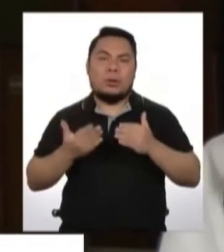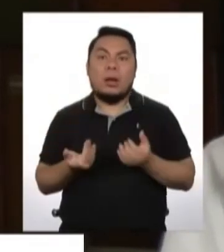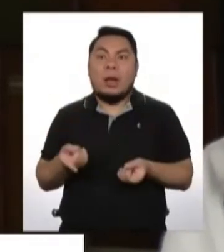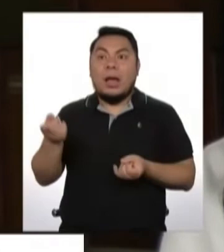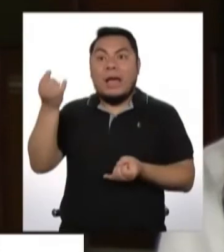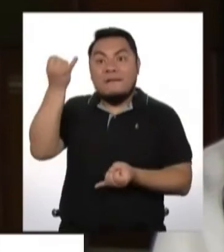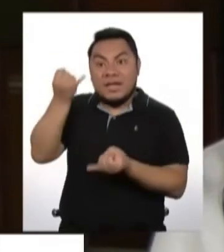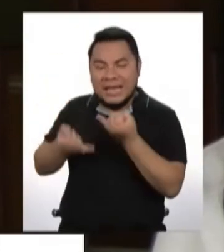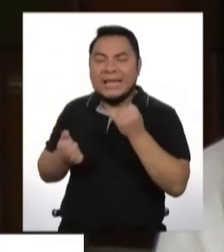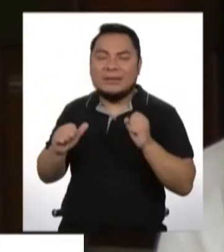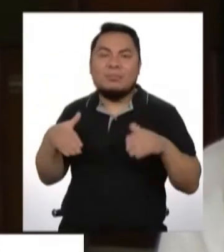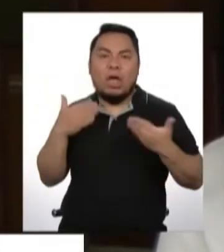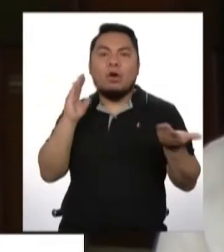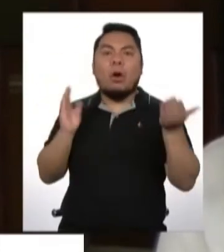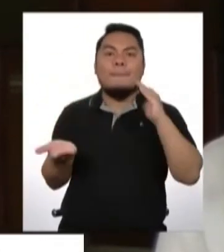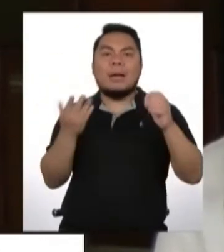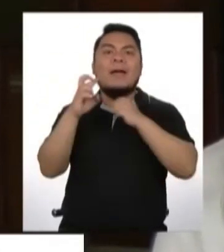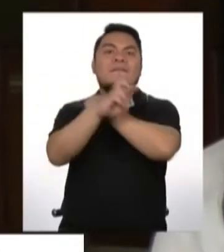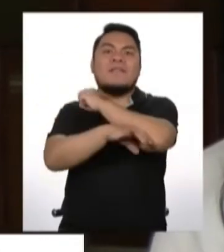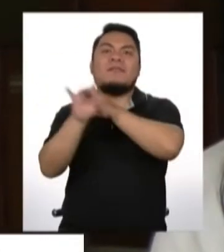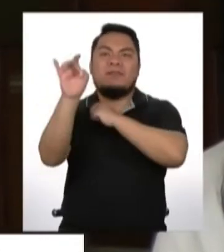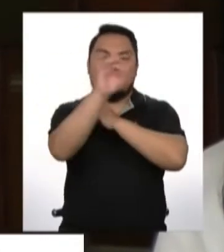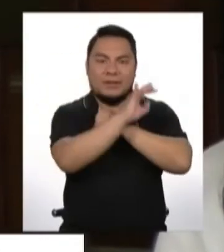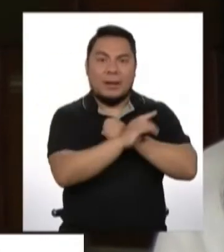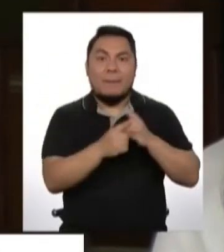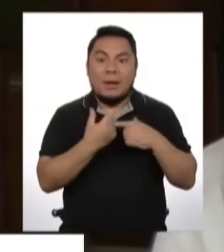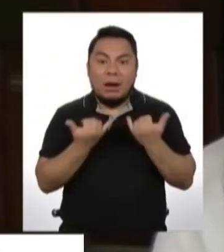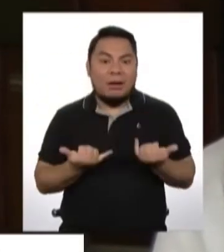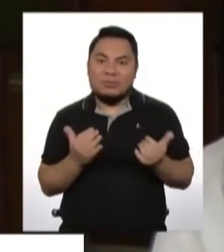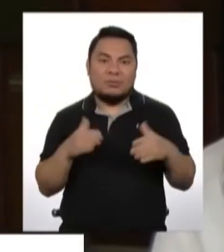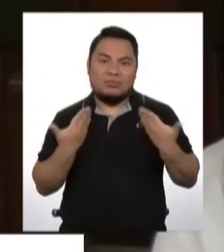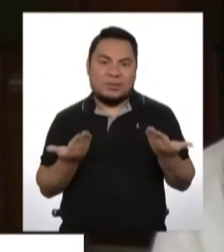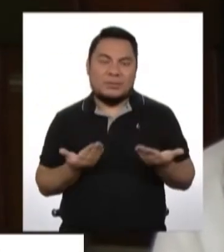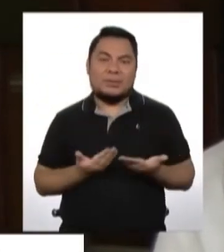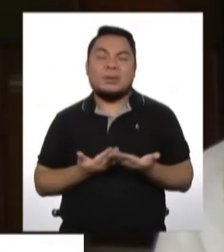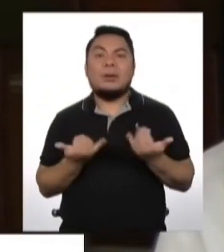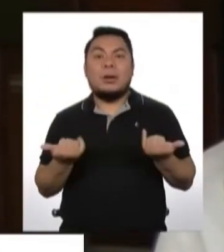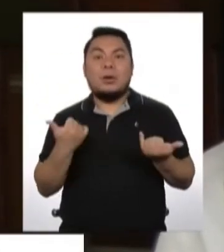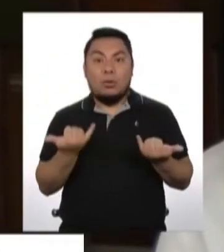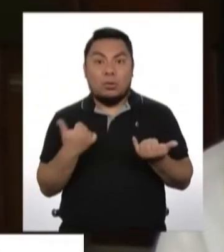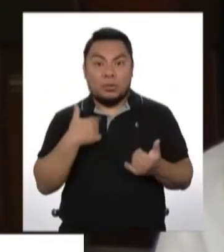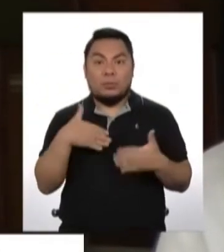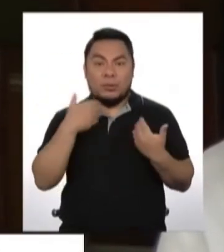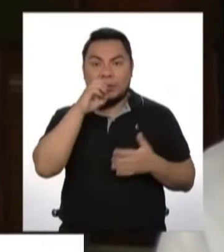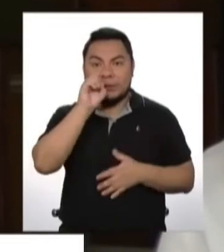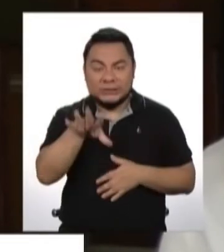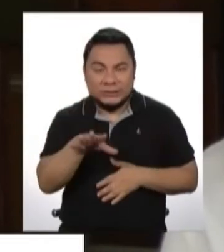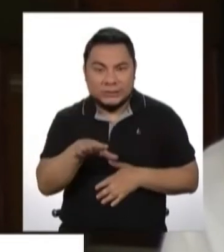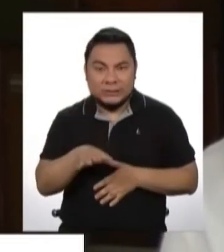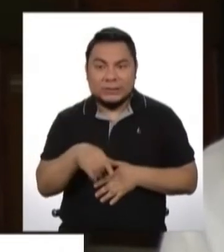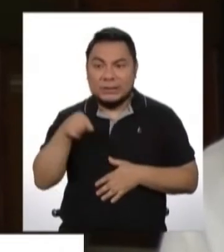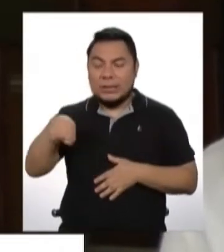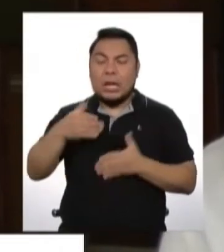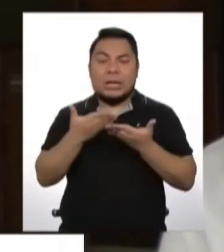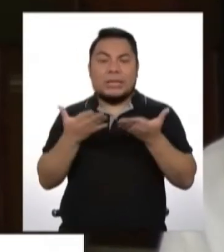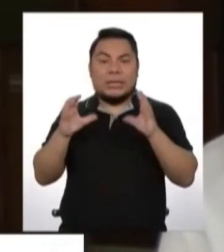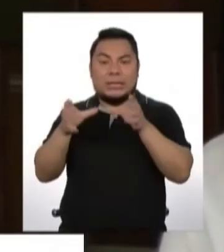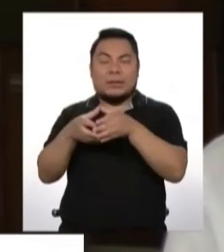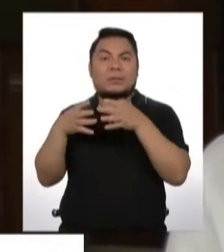su equipamiento, sus recursos humanos, su tecnología. Yo lo que puedo afirmar hoy es que nuestros equipos de